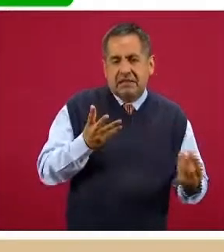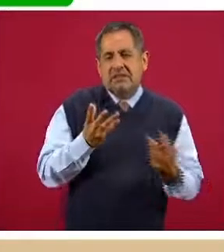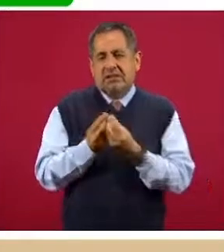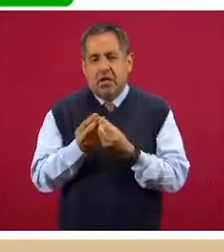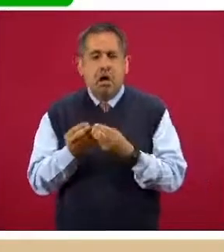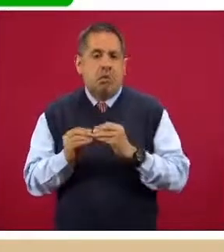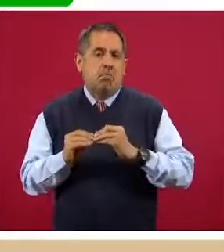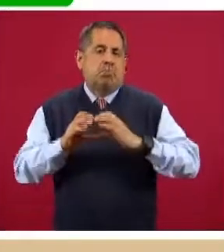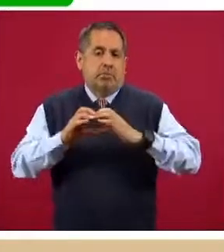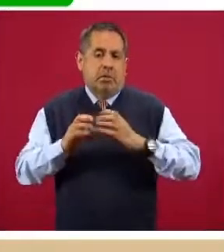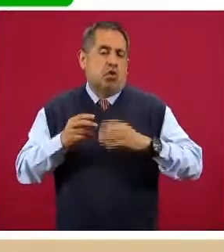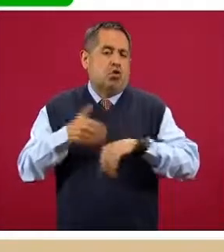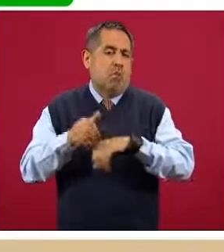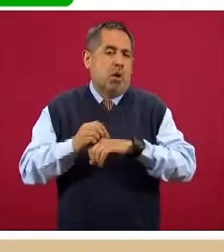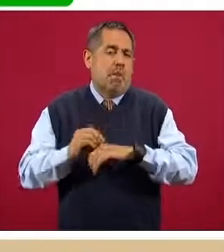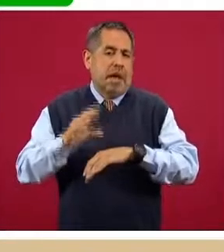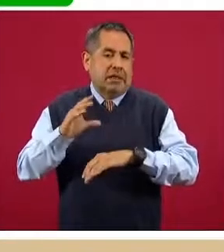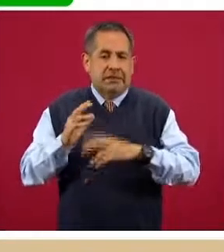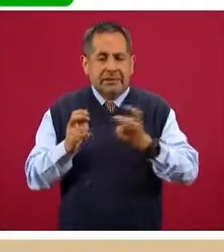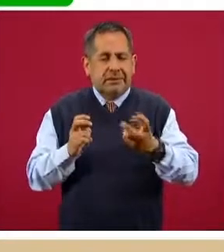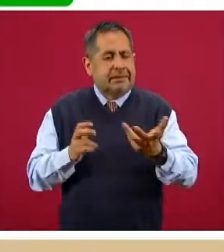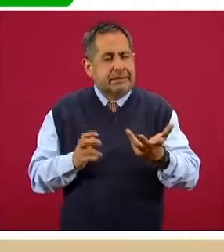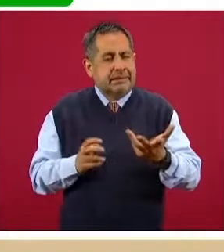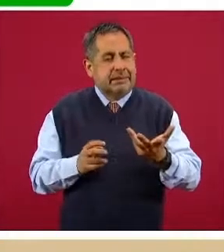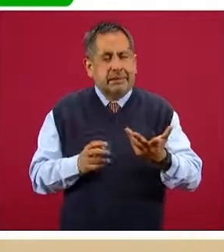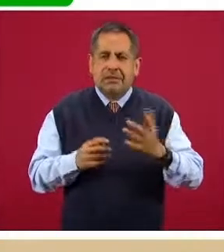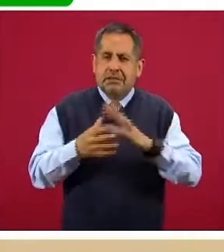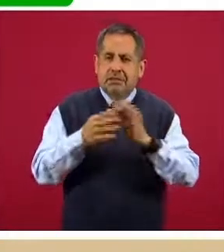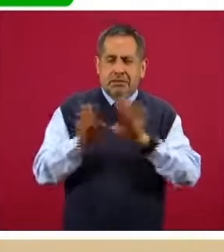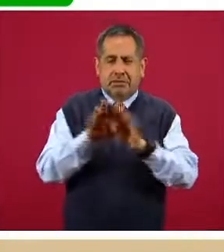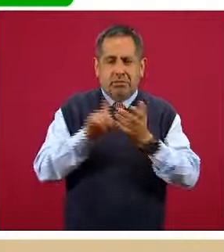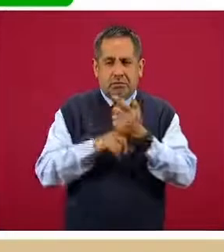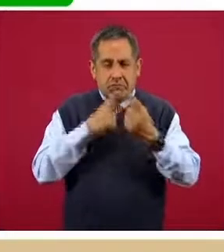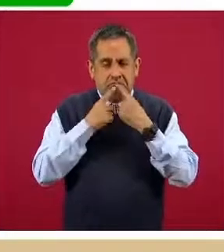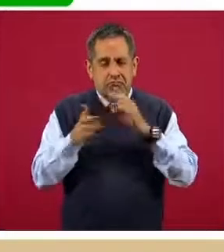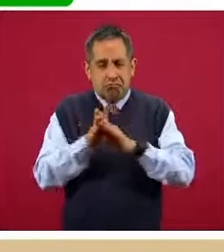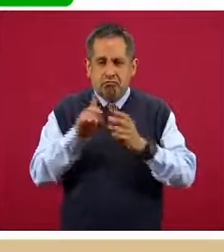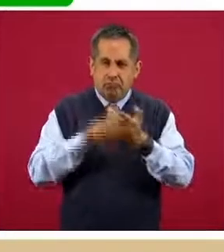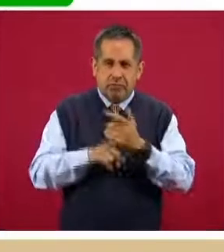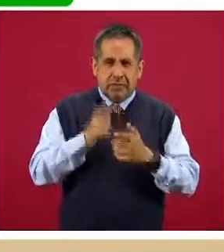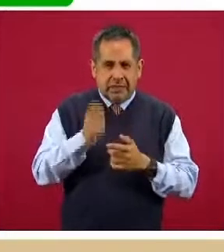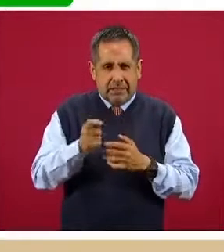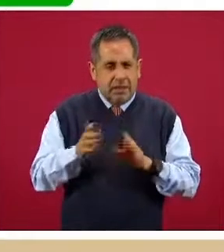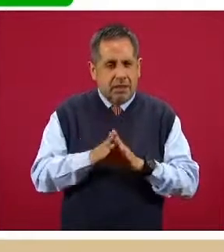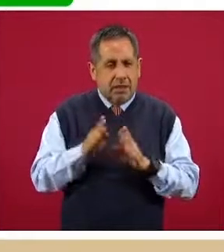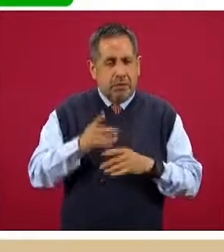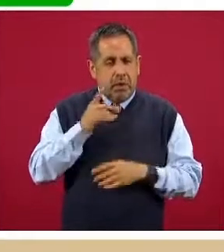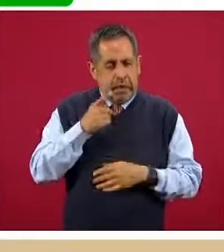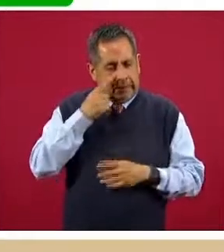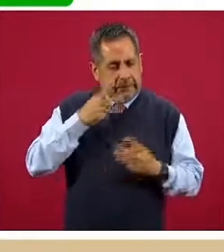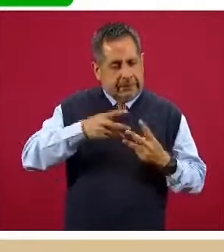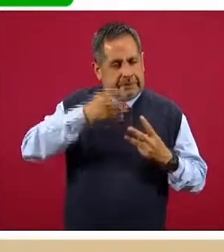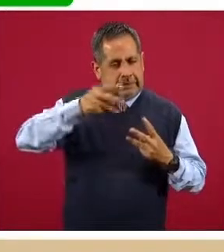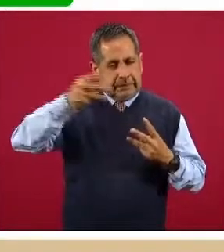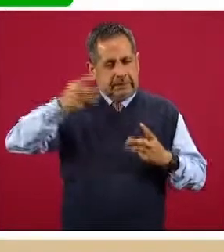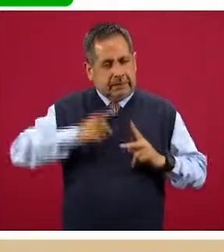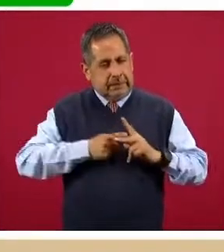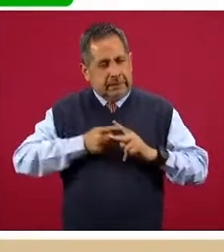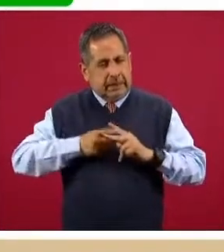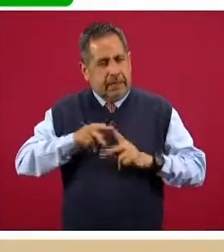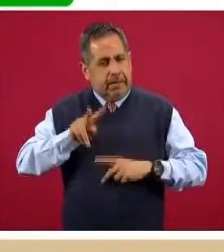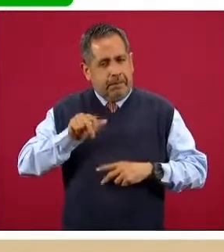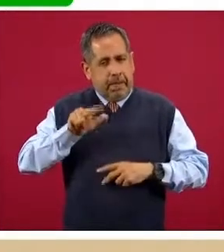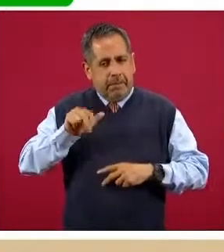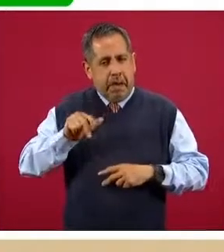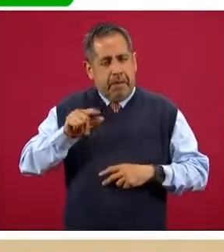al integrarlos de una vez a la estadística, podemos ver cuál es el comportamiento y cuáles son las tendencias de la curva de